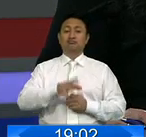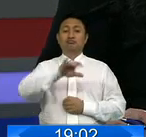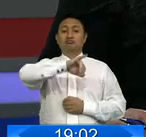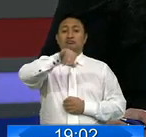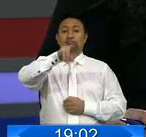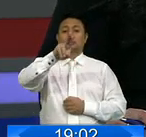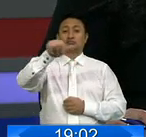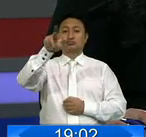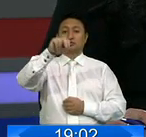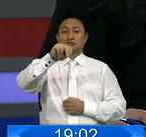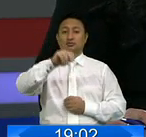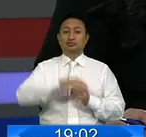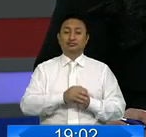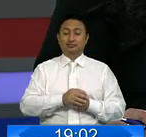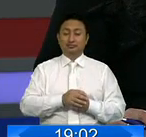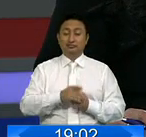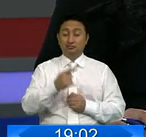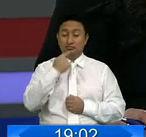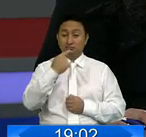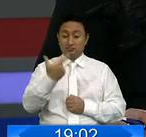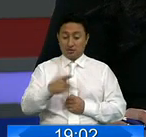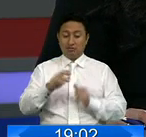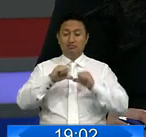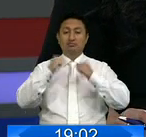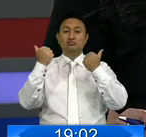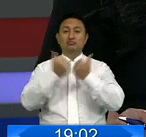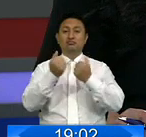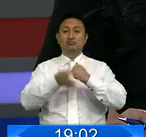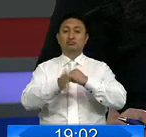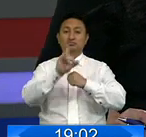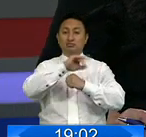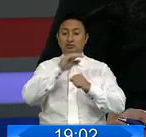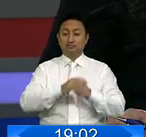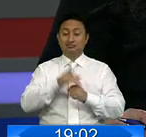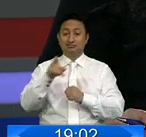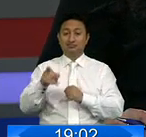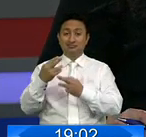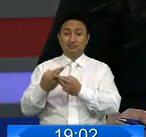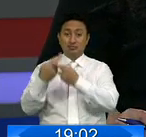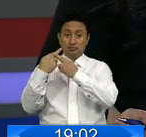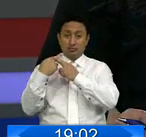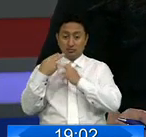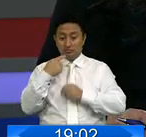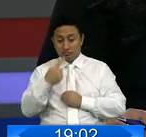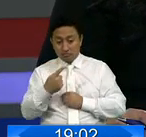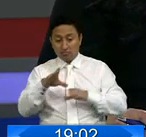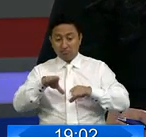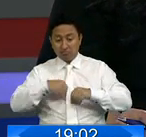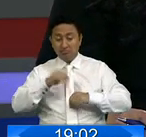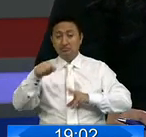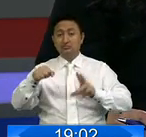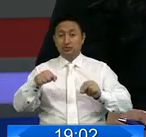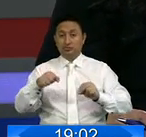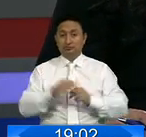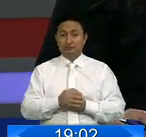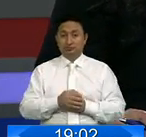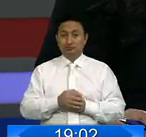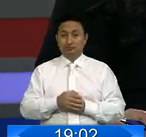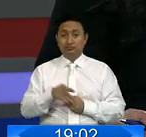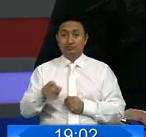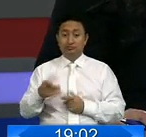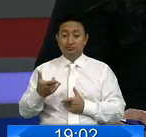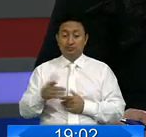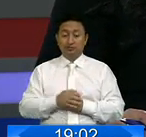Sebastián Roldán, mencionó que es la Asamblea Nacional la entidad que debe aceptar la renuncia de María Alejandra Vicuña. Esta